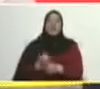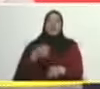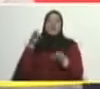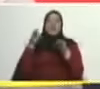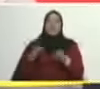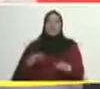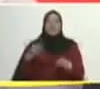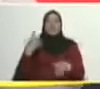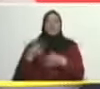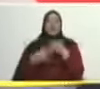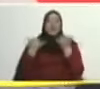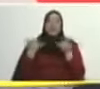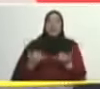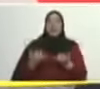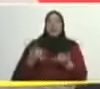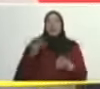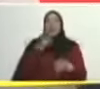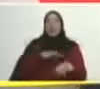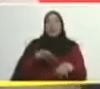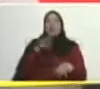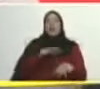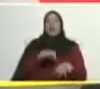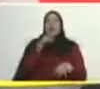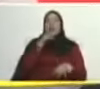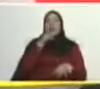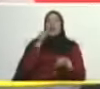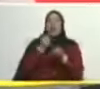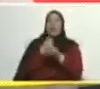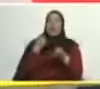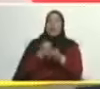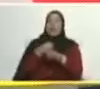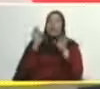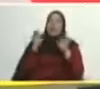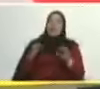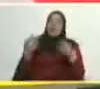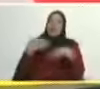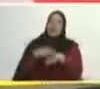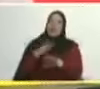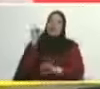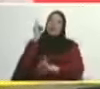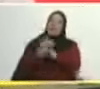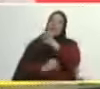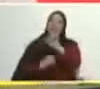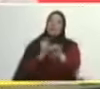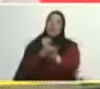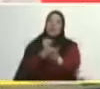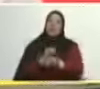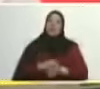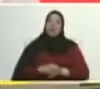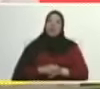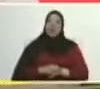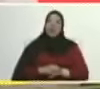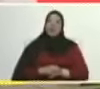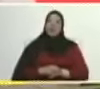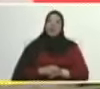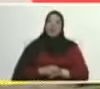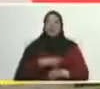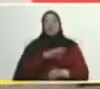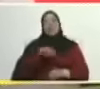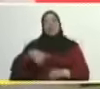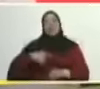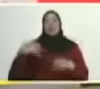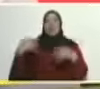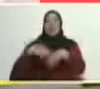Oriente, una seria amenaza para la paz y la seguridad internacional. Solo una mentalidad